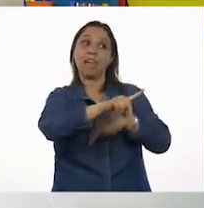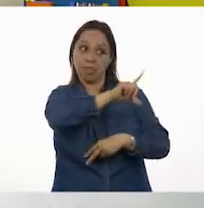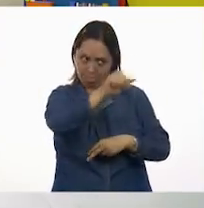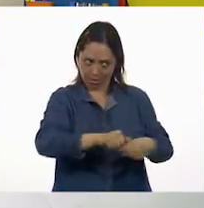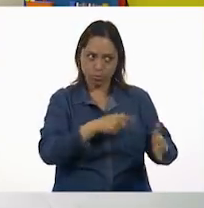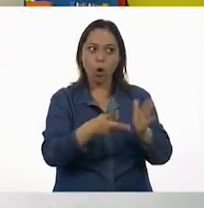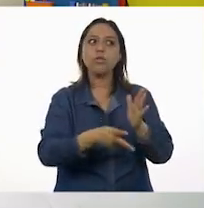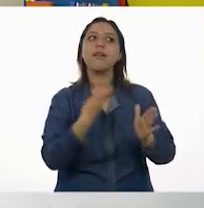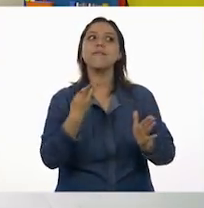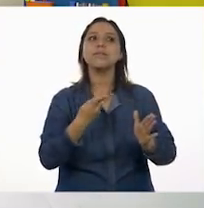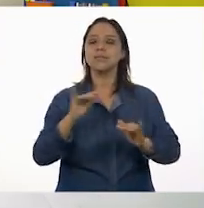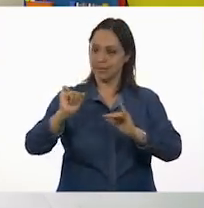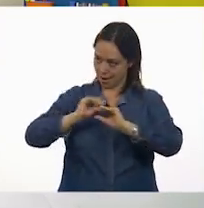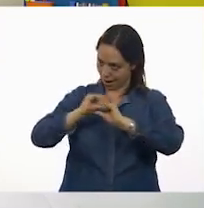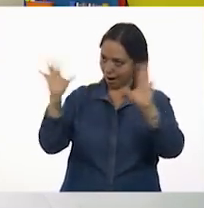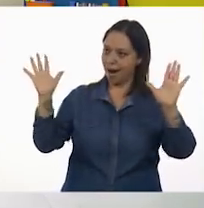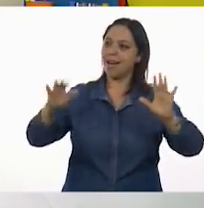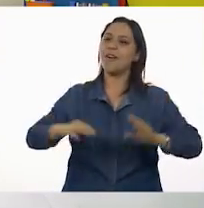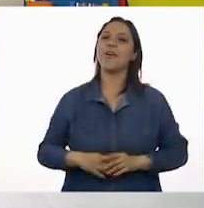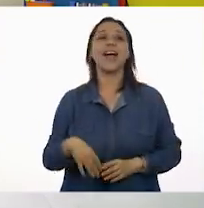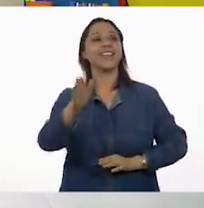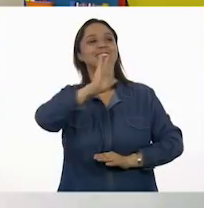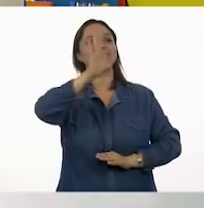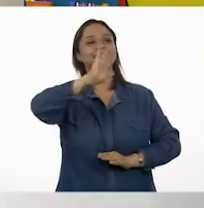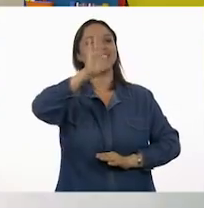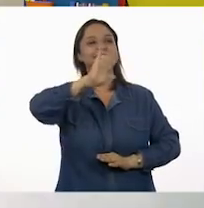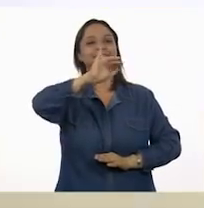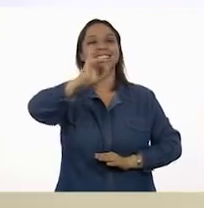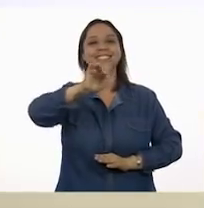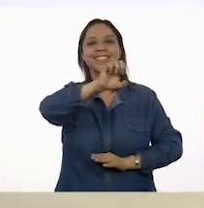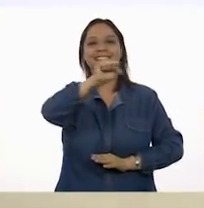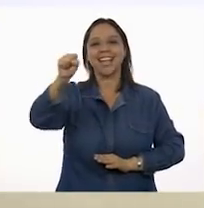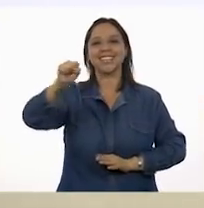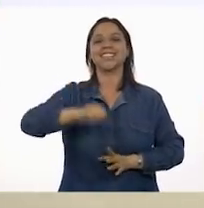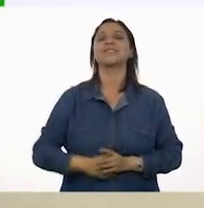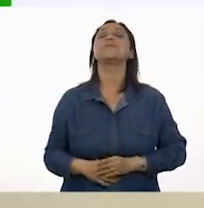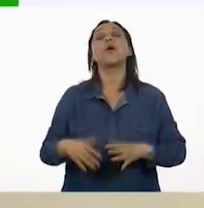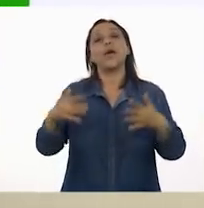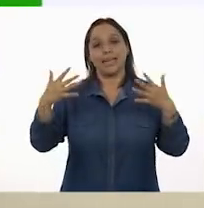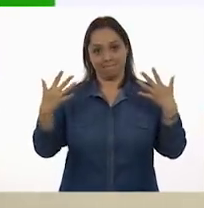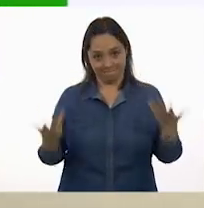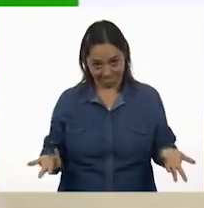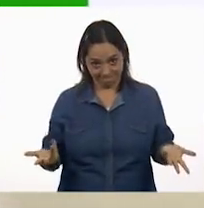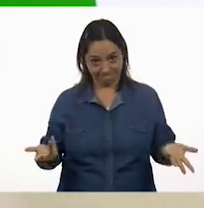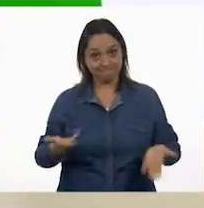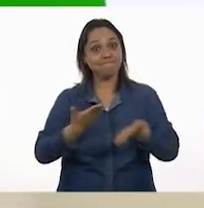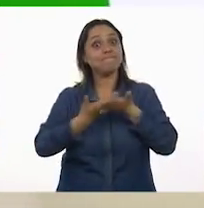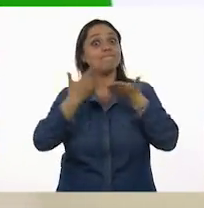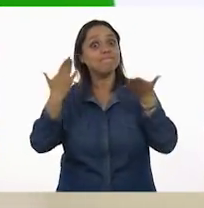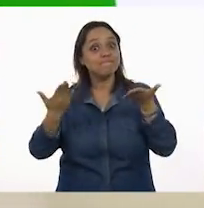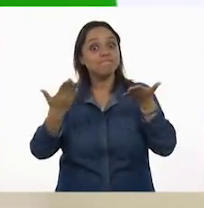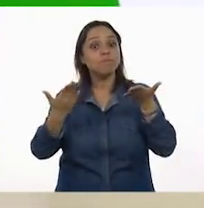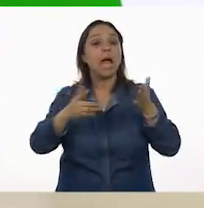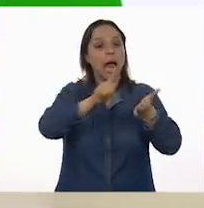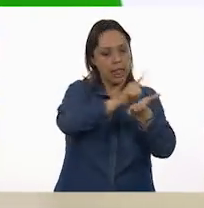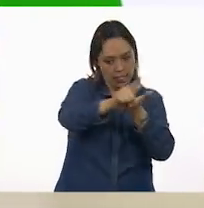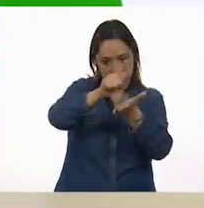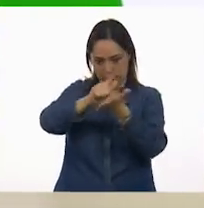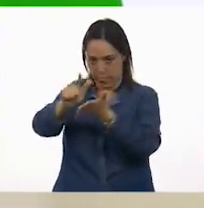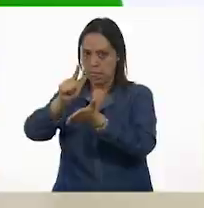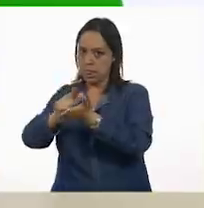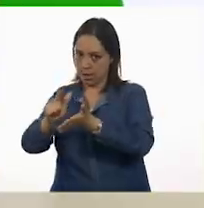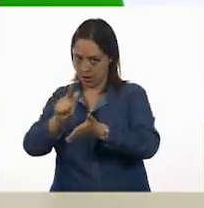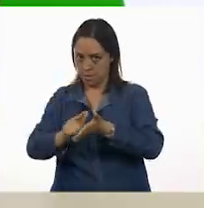a otro programa? Claro. ¡Adiós, Jess! Bueno, pues ahora vamos a despejar otra vez nuestro espacio